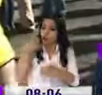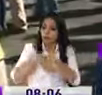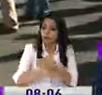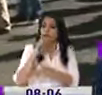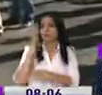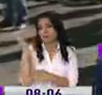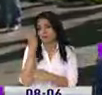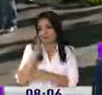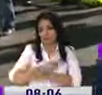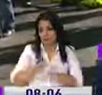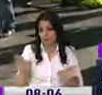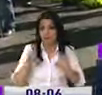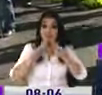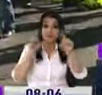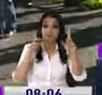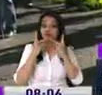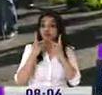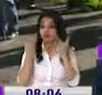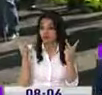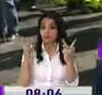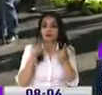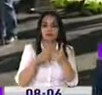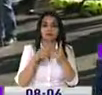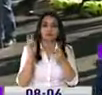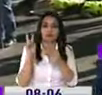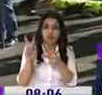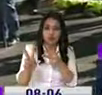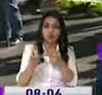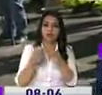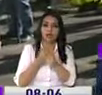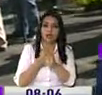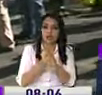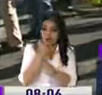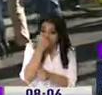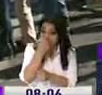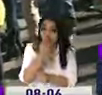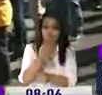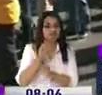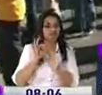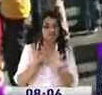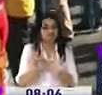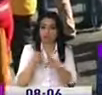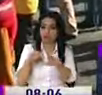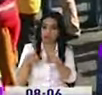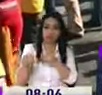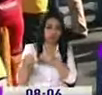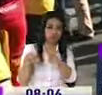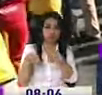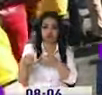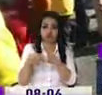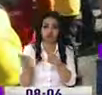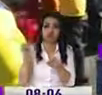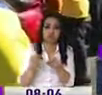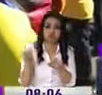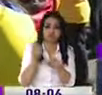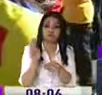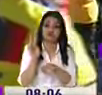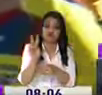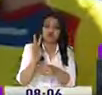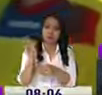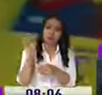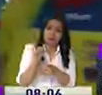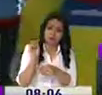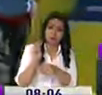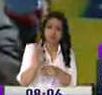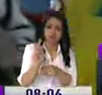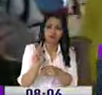En la empresa pública de pasajeros, transporte público, el trole, la ecovía, va a estar fortalecido, va a haber la suficiente cantidad de transporte, de